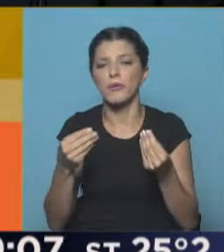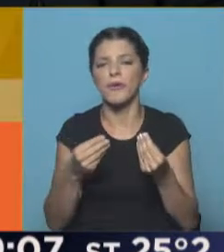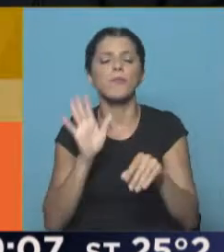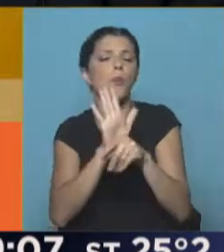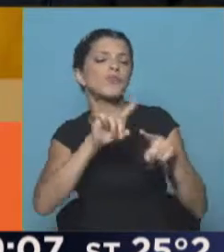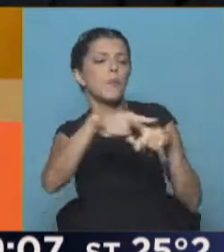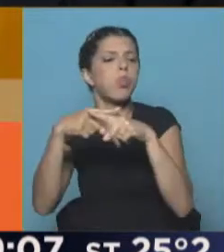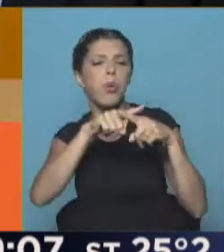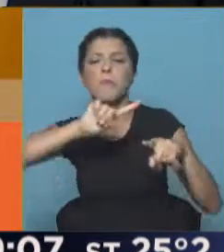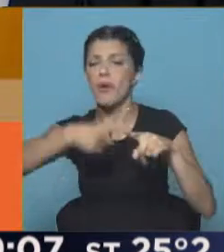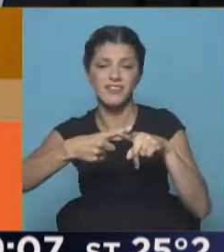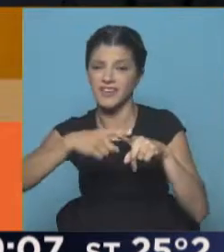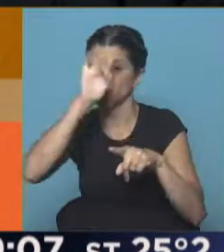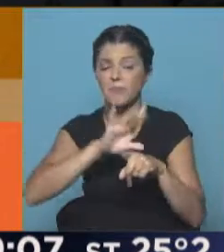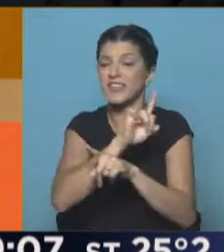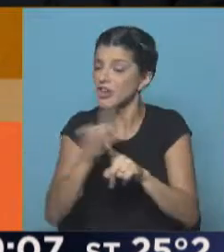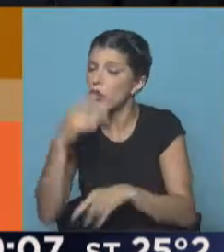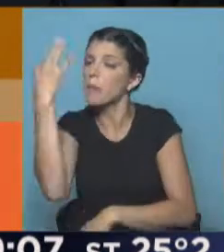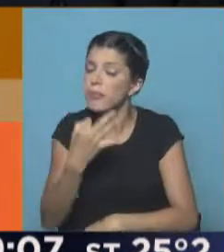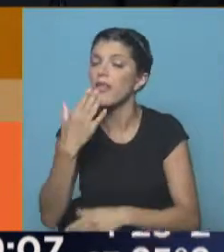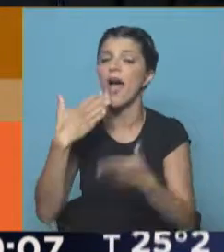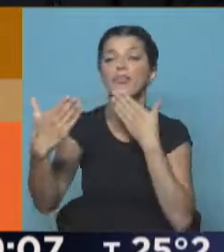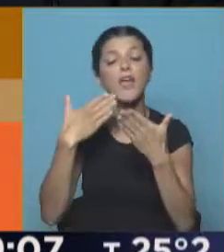pelea política que una discusión de fondo